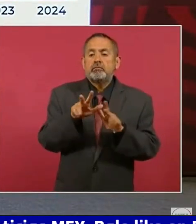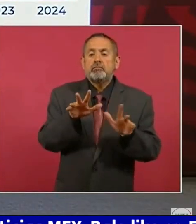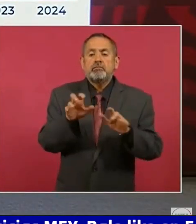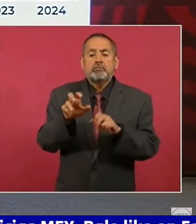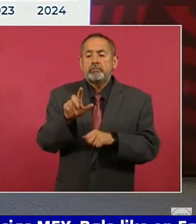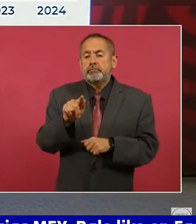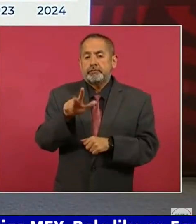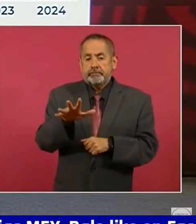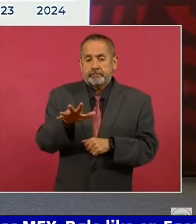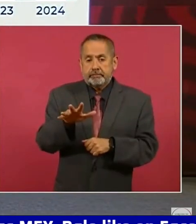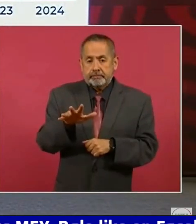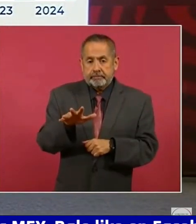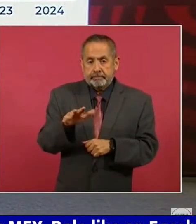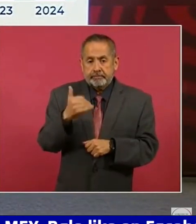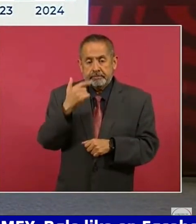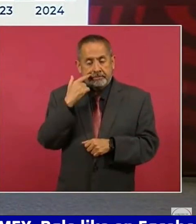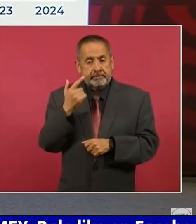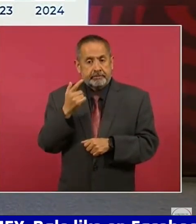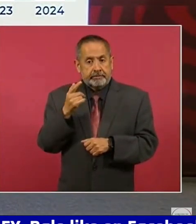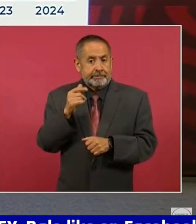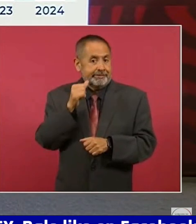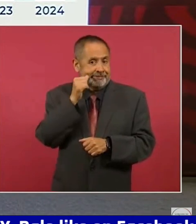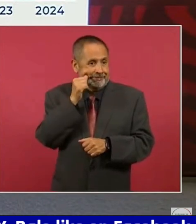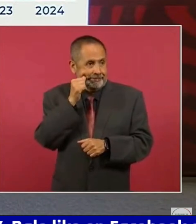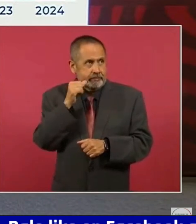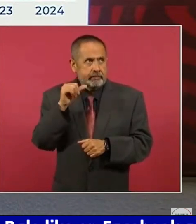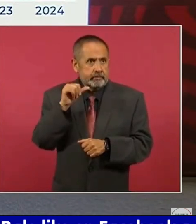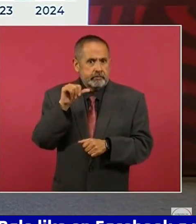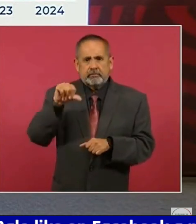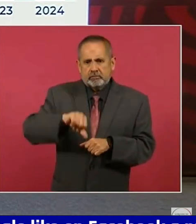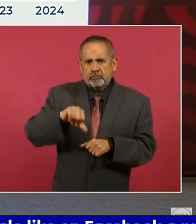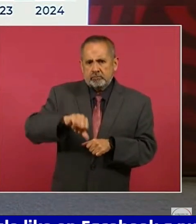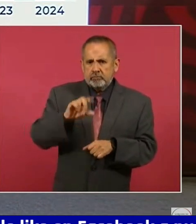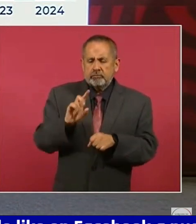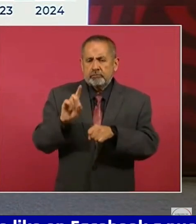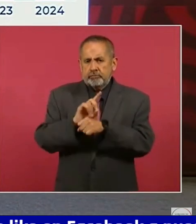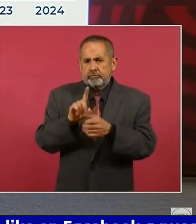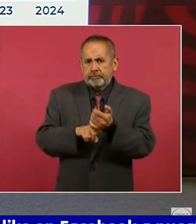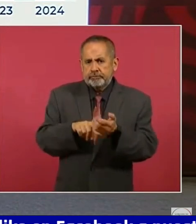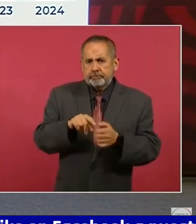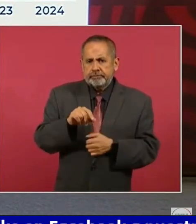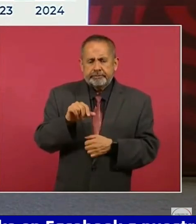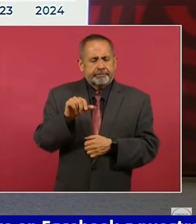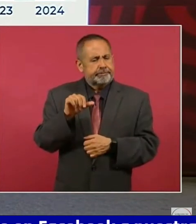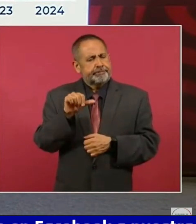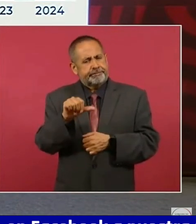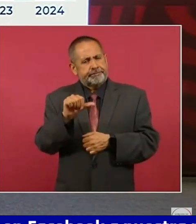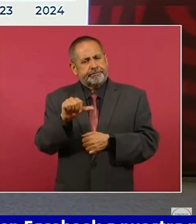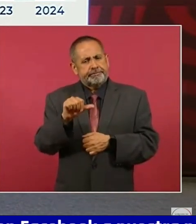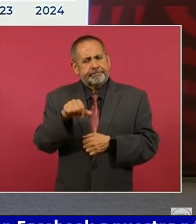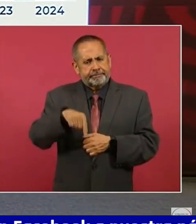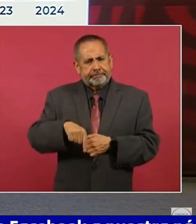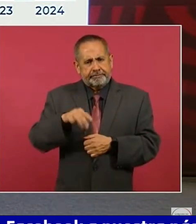1.875, y puntualmente al día de hoy, es la producción de ayer que se reporta hoy,